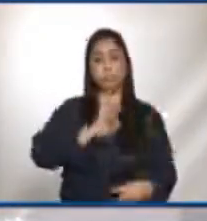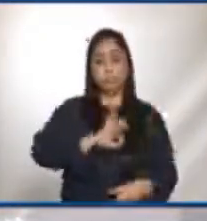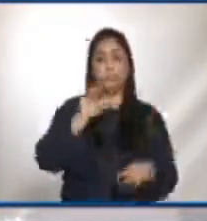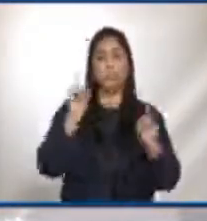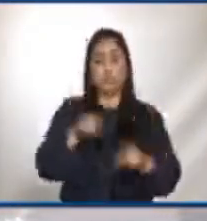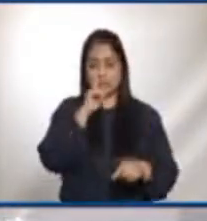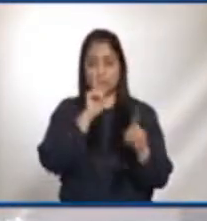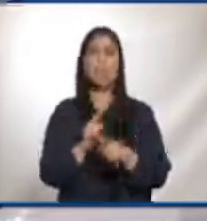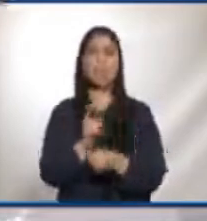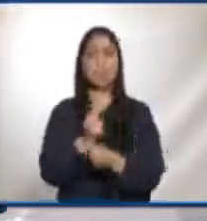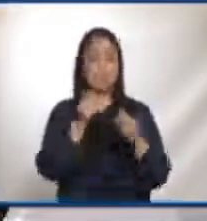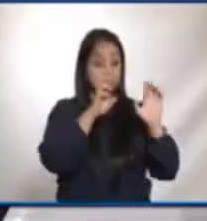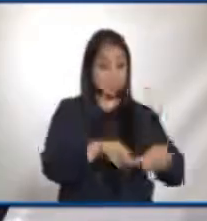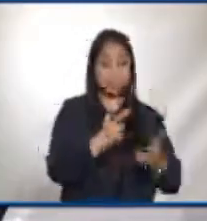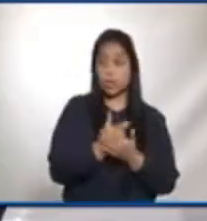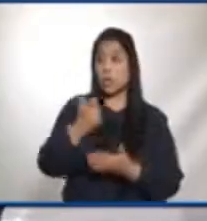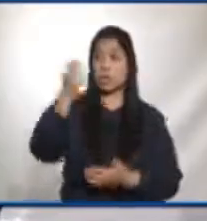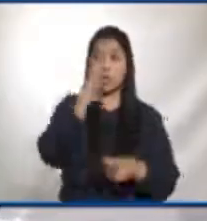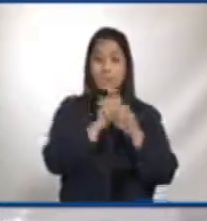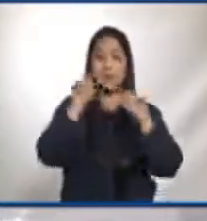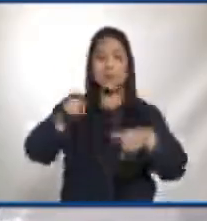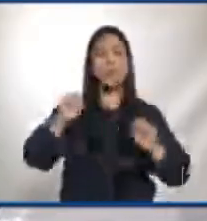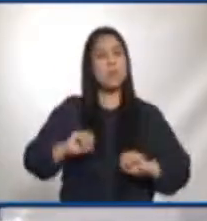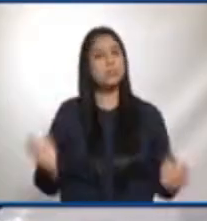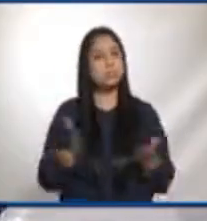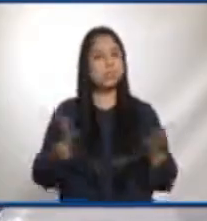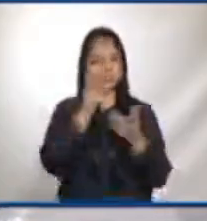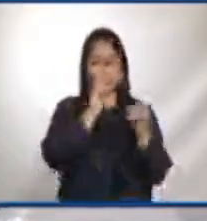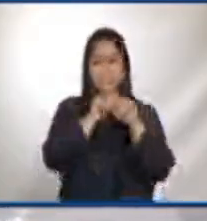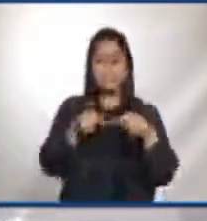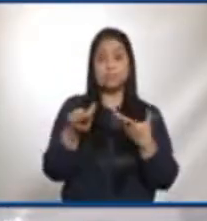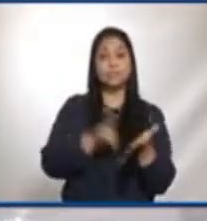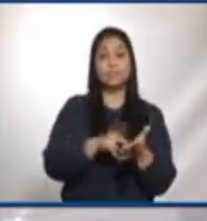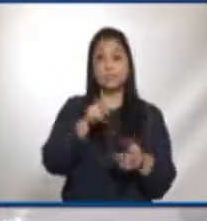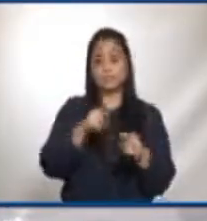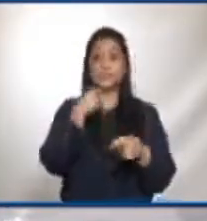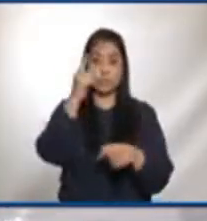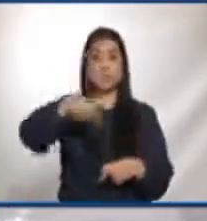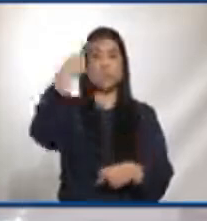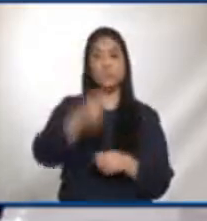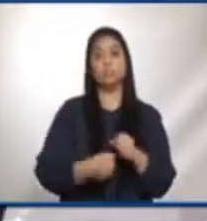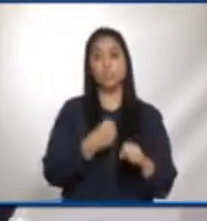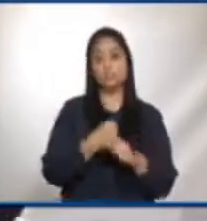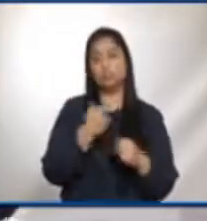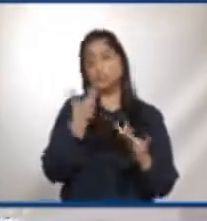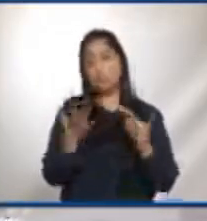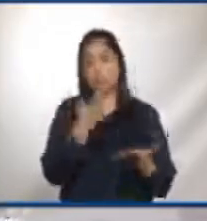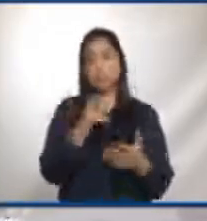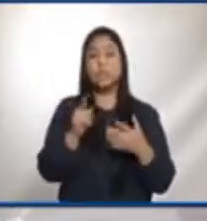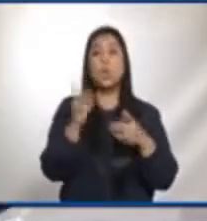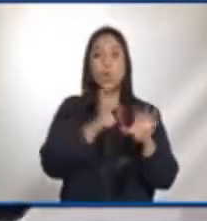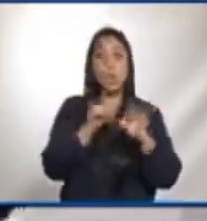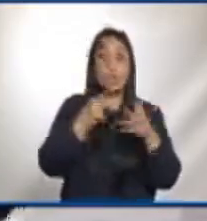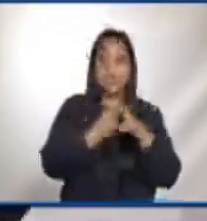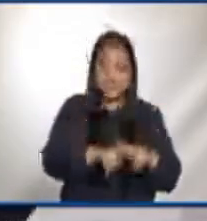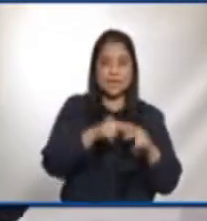del consumidor que queremos impulsar adentro de la Unión Europea, próximamente lo podremos hacer desde el Ministerio de Economía y